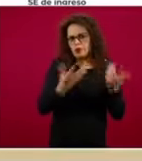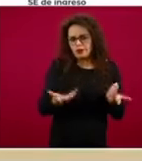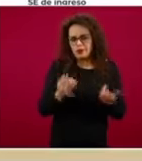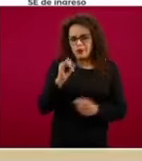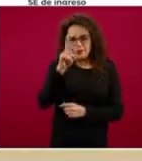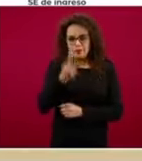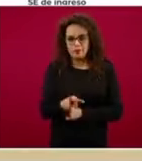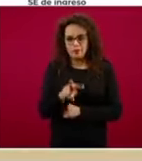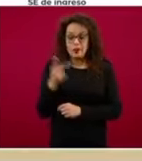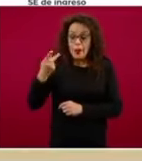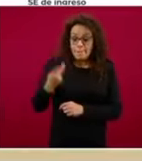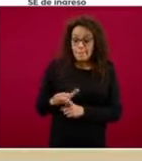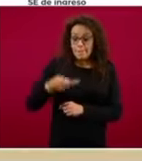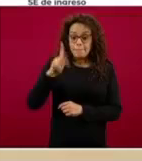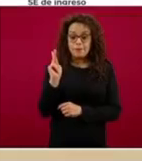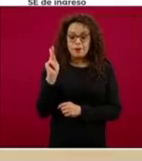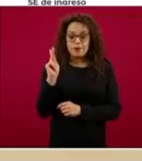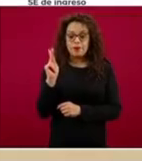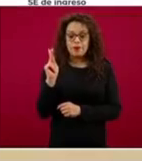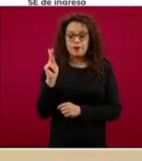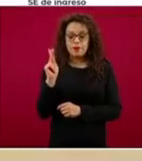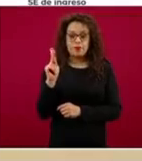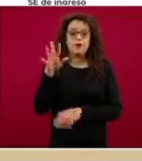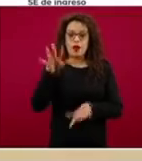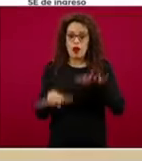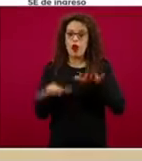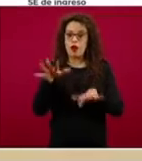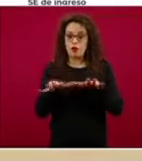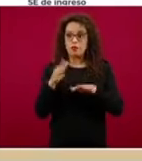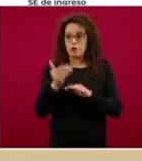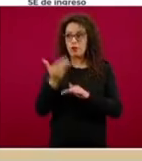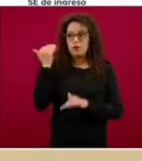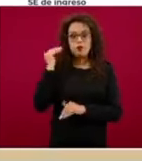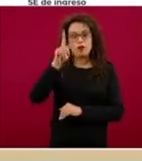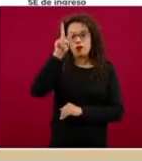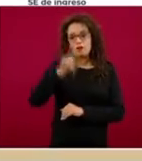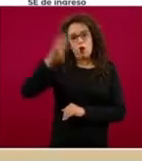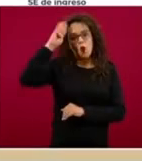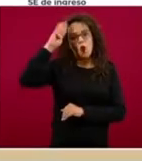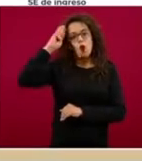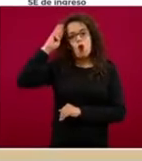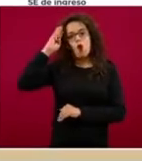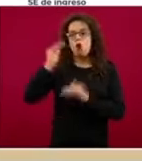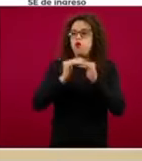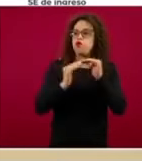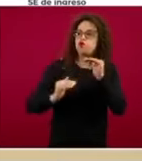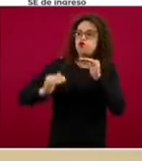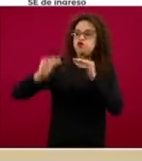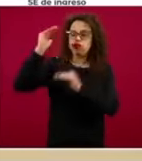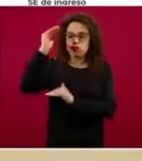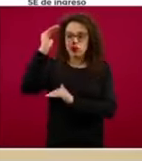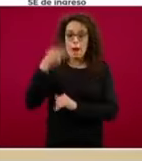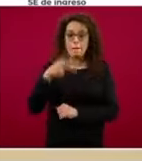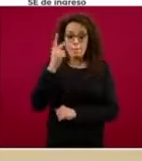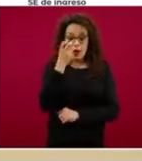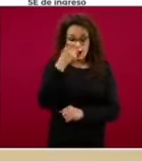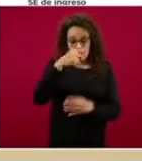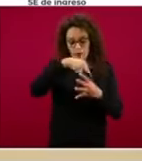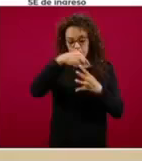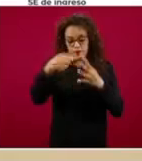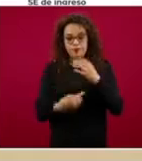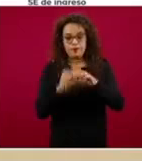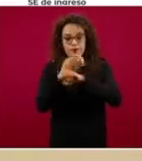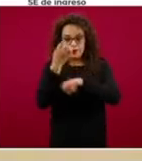han disminuido, pero han llegado a momentos en que han estado muy por arriba. ¿Sí? Pero son los 4 estados que en las últimas 4 semanas